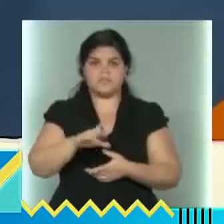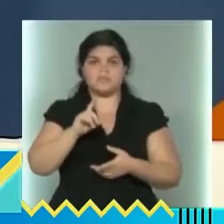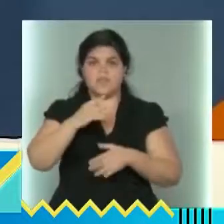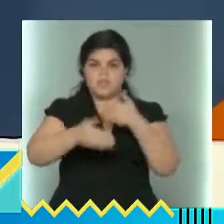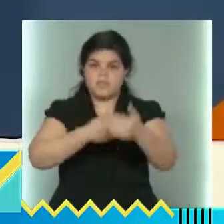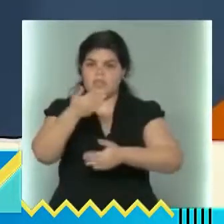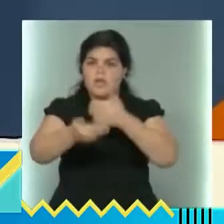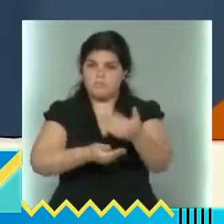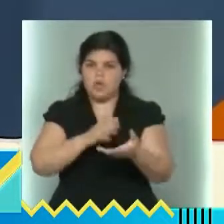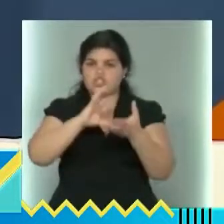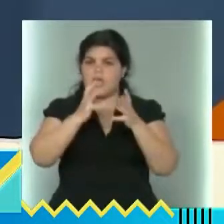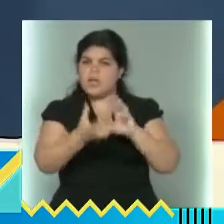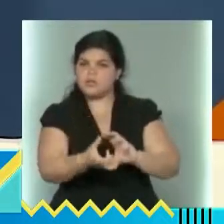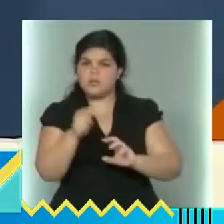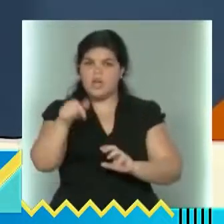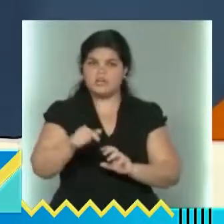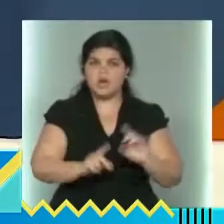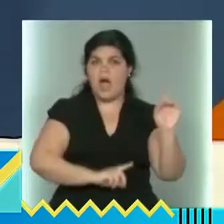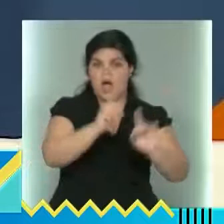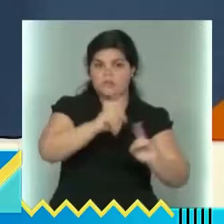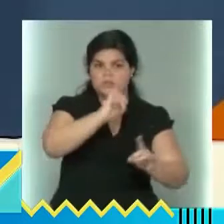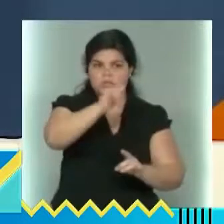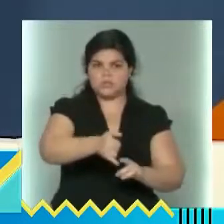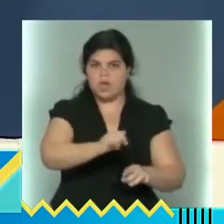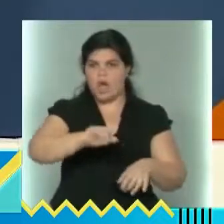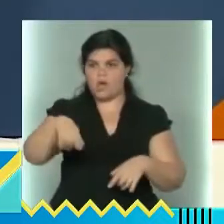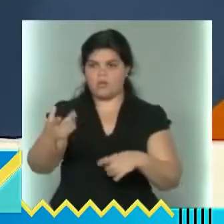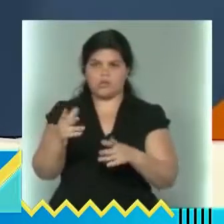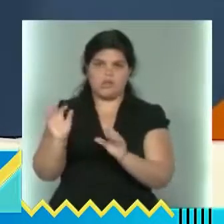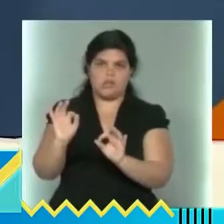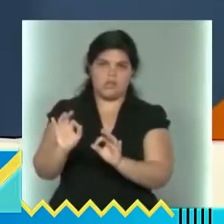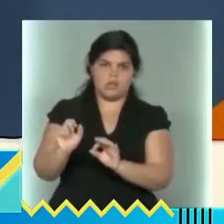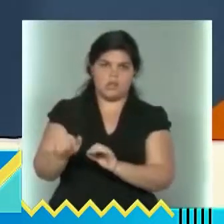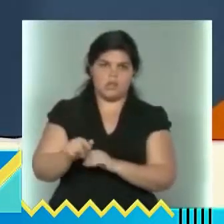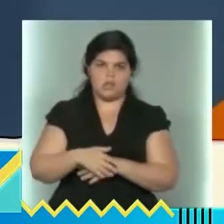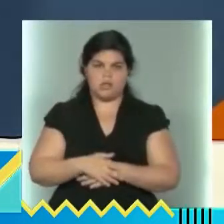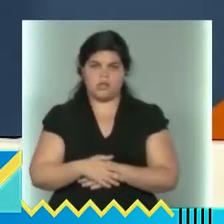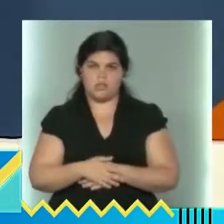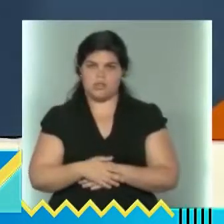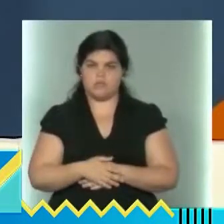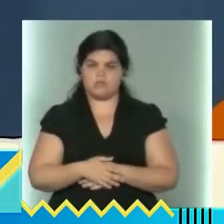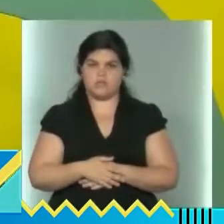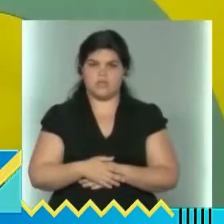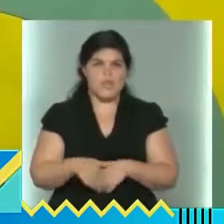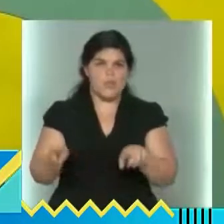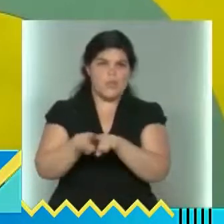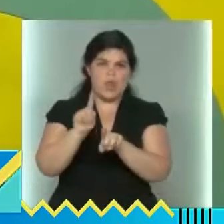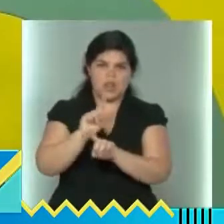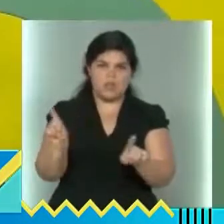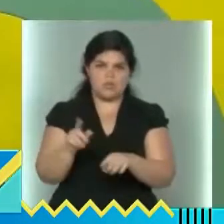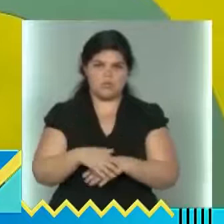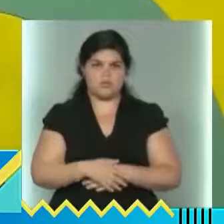proceso pareciera que es nada más que para algunos y para otros no Pero pasa. me parece mismo. igual que hay una